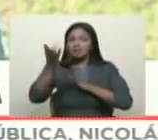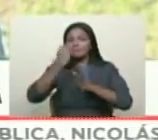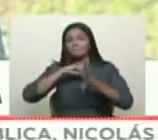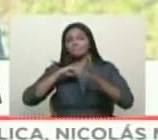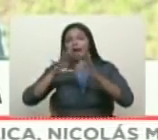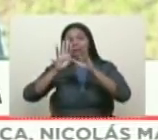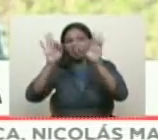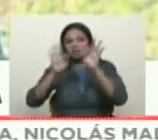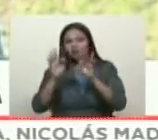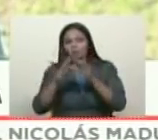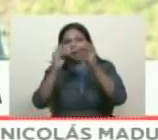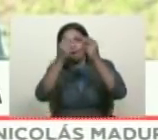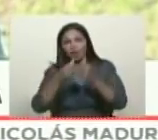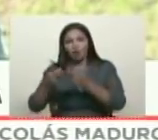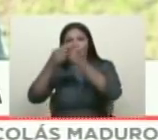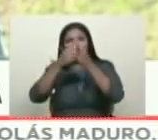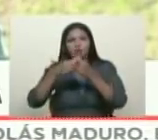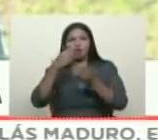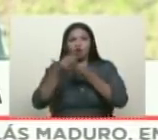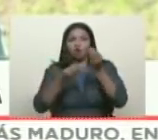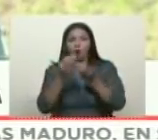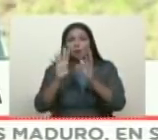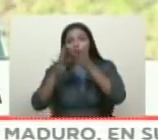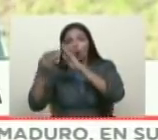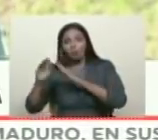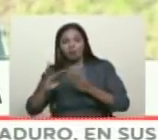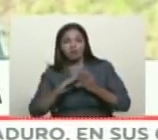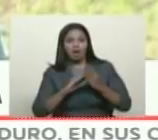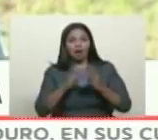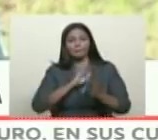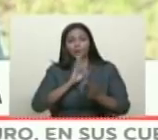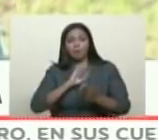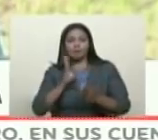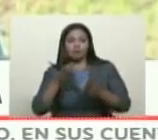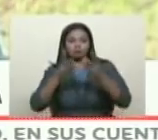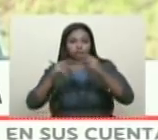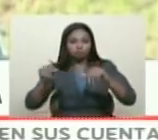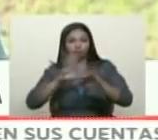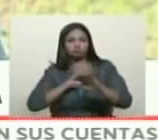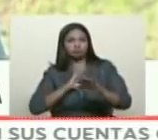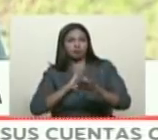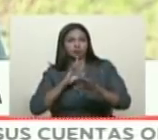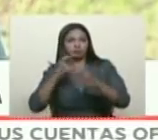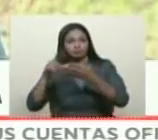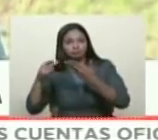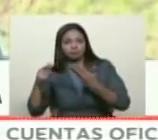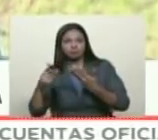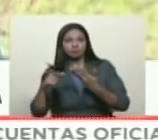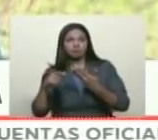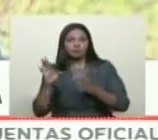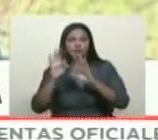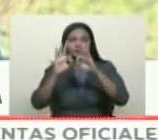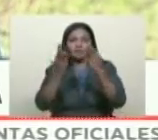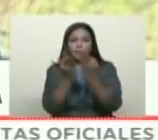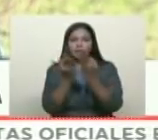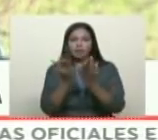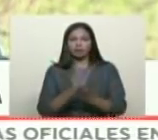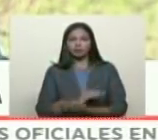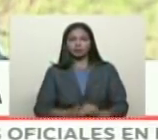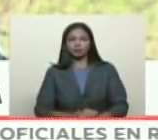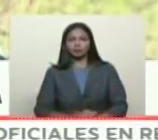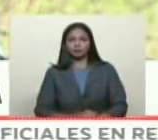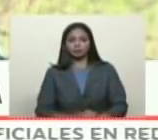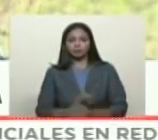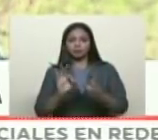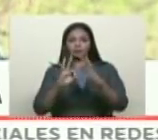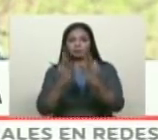el modelo económico comunal, comunitario, urbano, periurbano y familiar. Bueno,